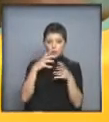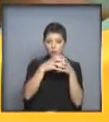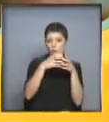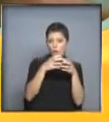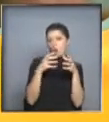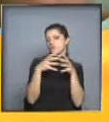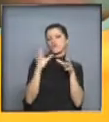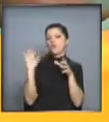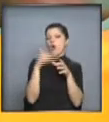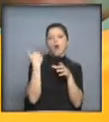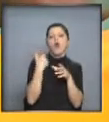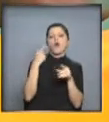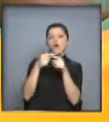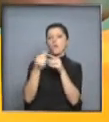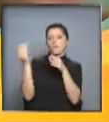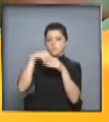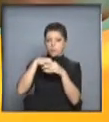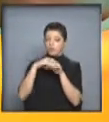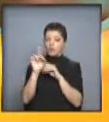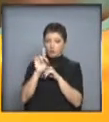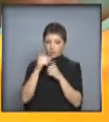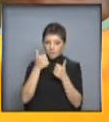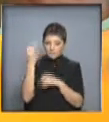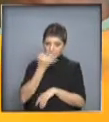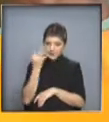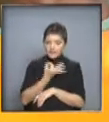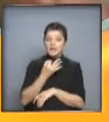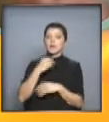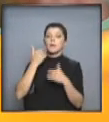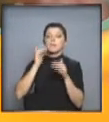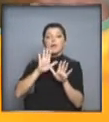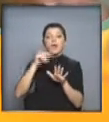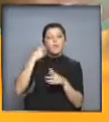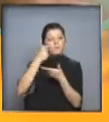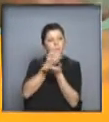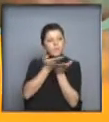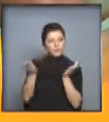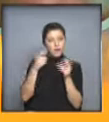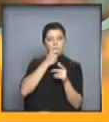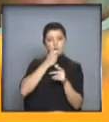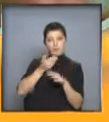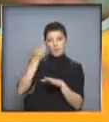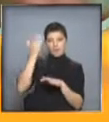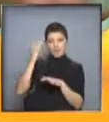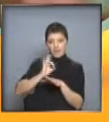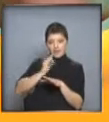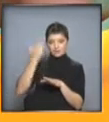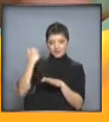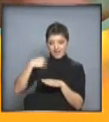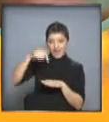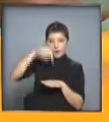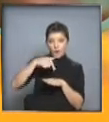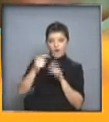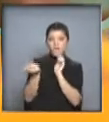de los pibes, pero que militan hoy en día, pero hay que mostrar esa cantidad de lo que eran años anteriores a lo que estamos a este